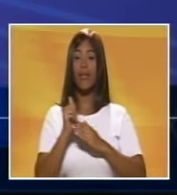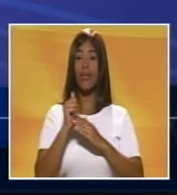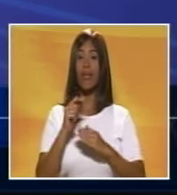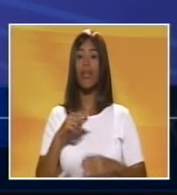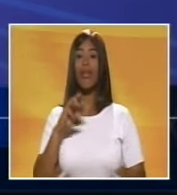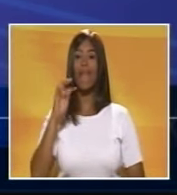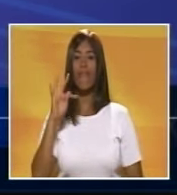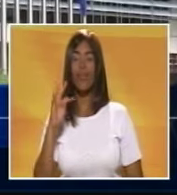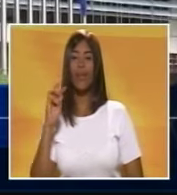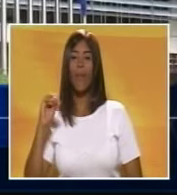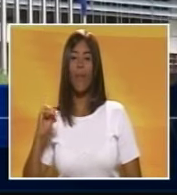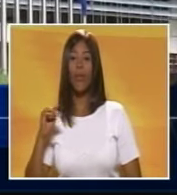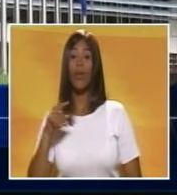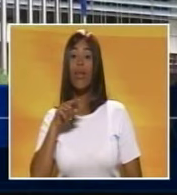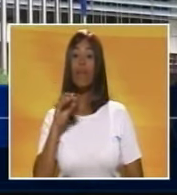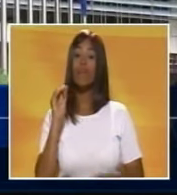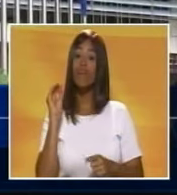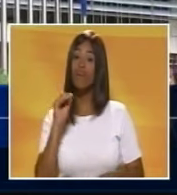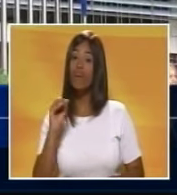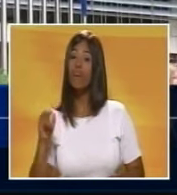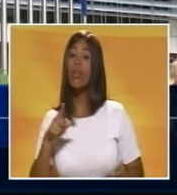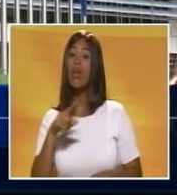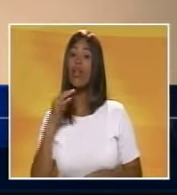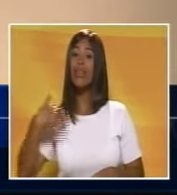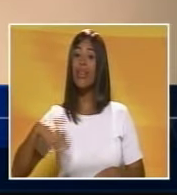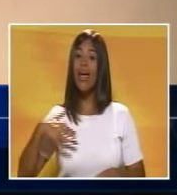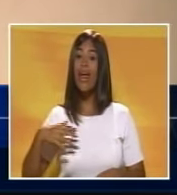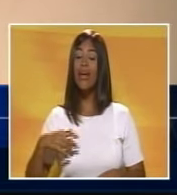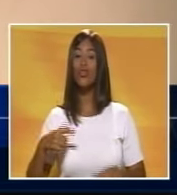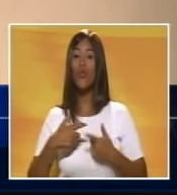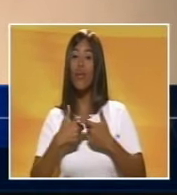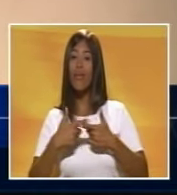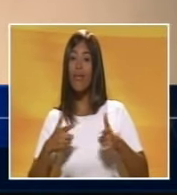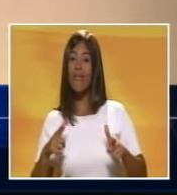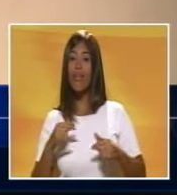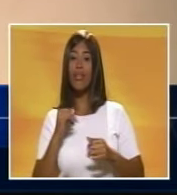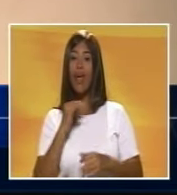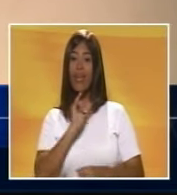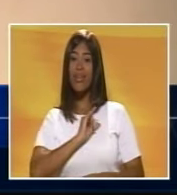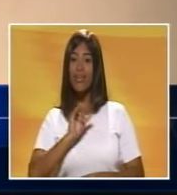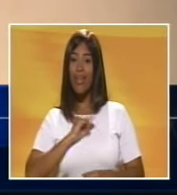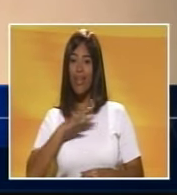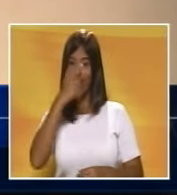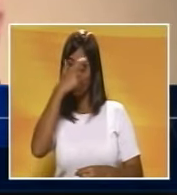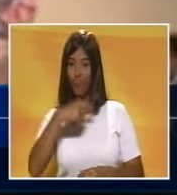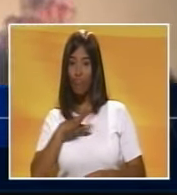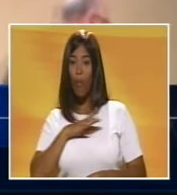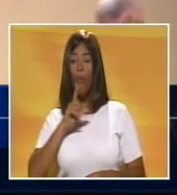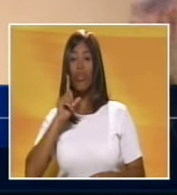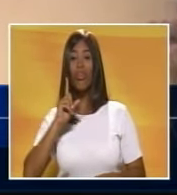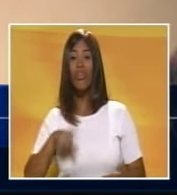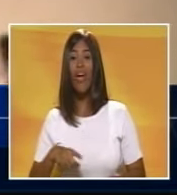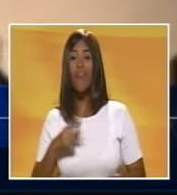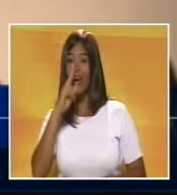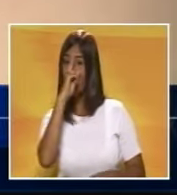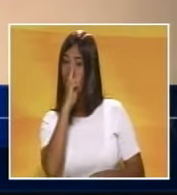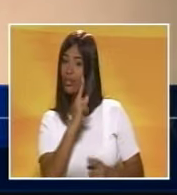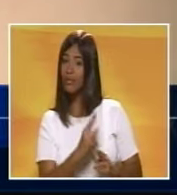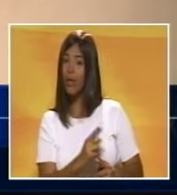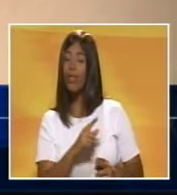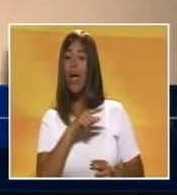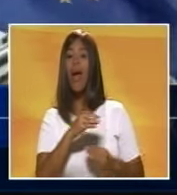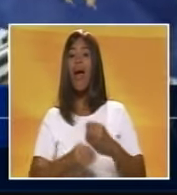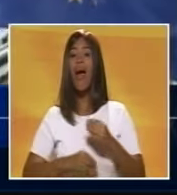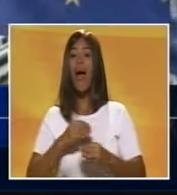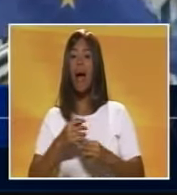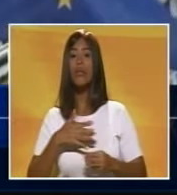Federica Mogherini, advirtió que los derechos civiles, la libertad y la integridad física de los parlamentarios debe ser respetada en todo momento para que